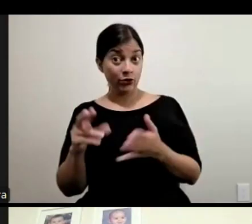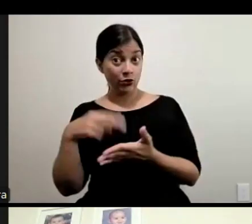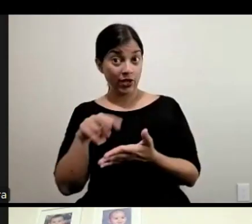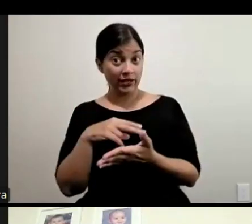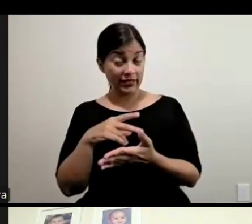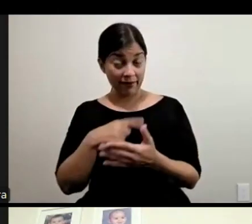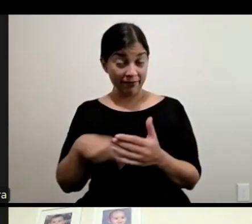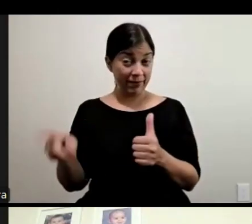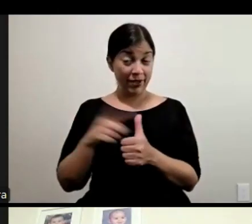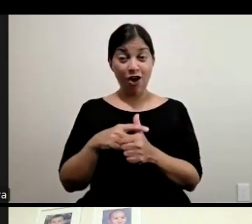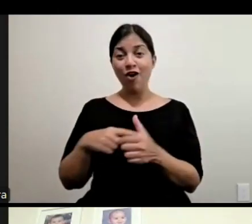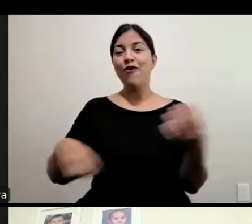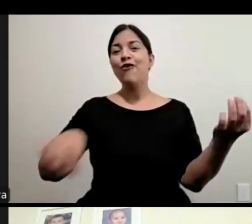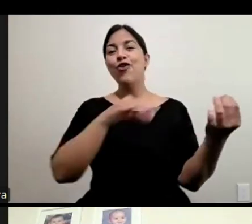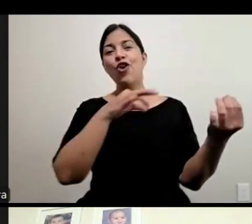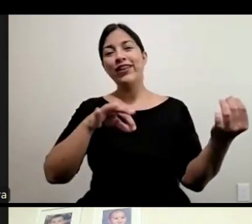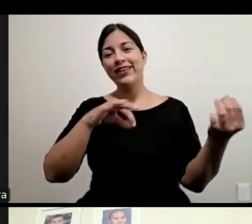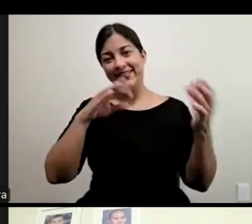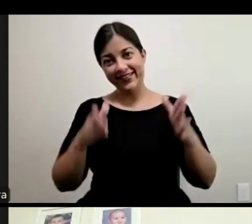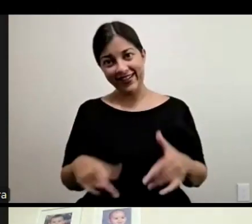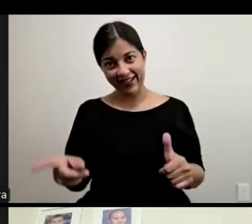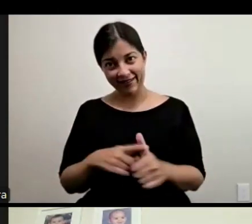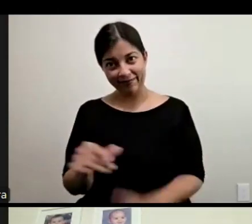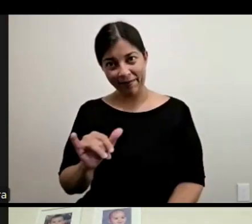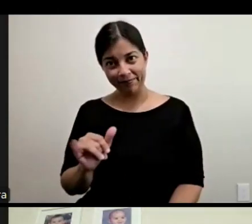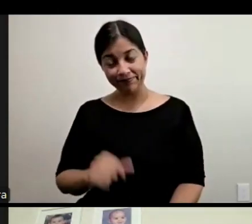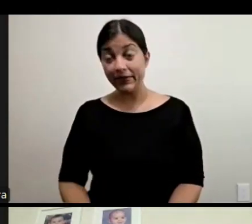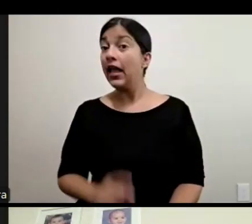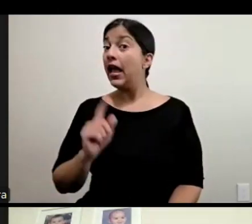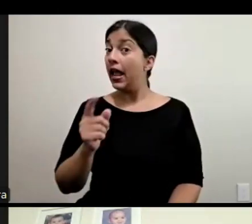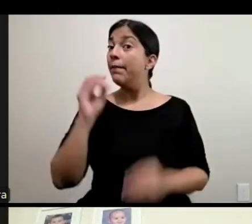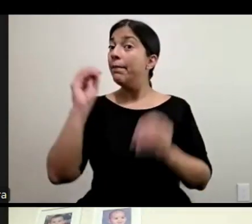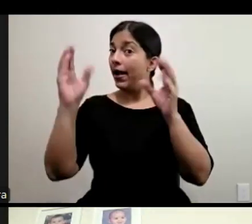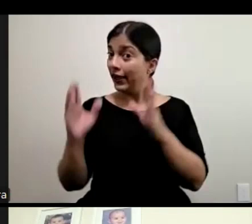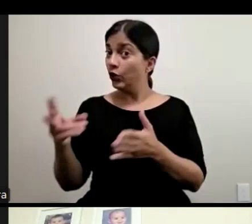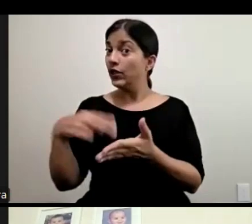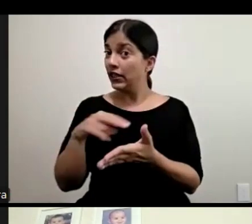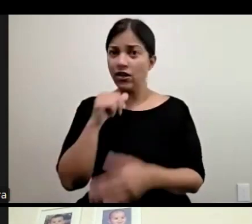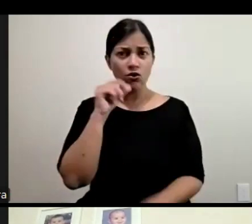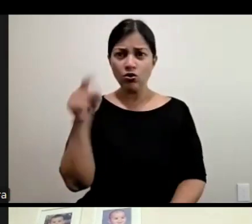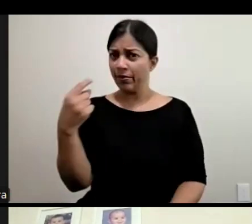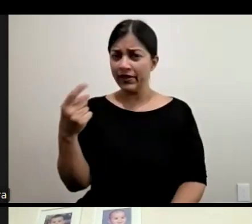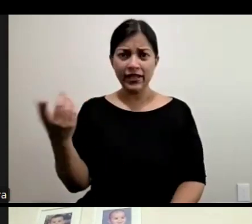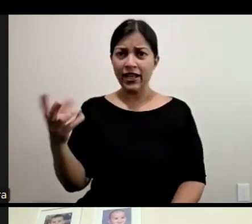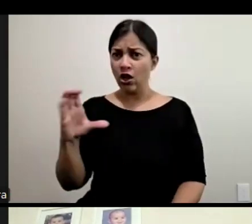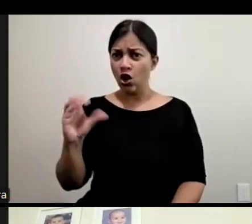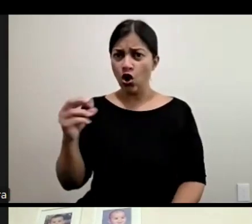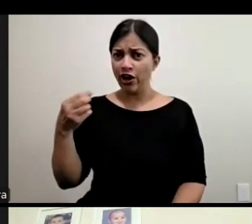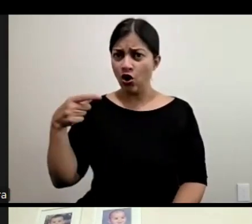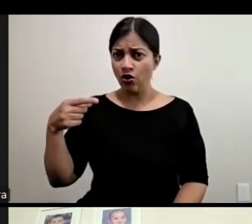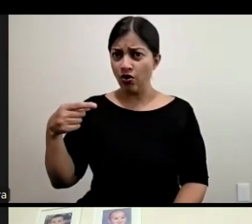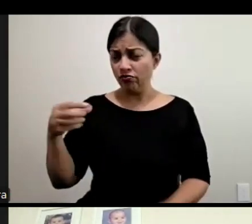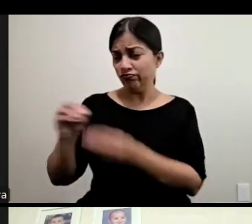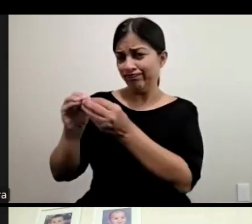era violinista también. Oh, El maestro de danza no solamente era sabía. coreógrafo y era bailarín,